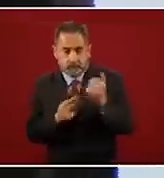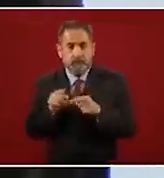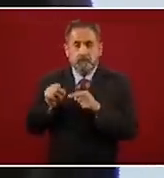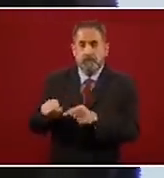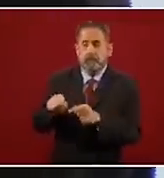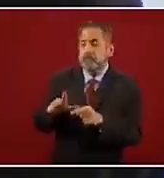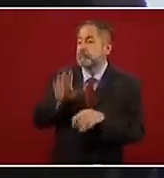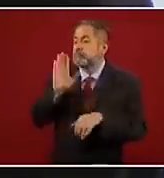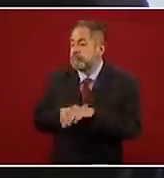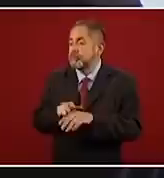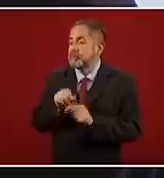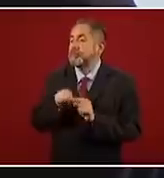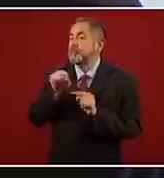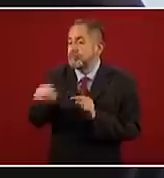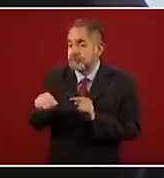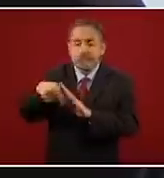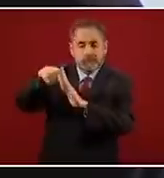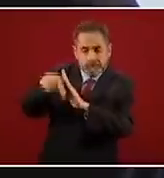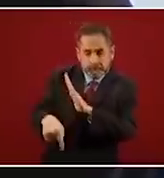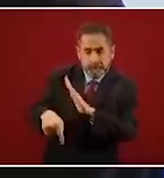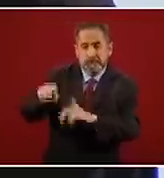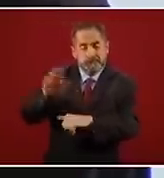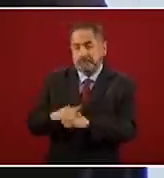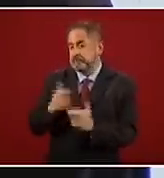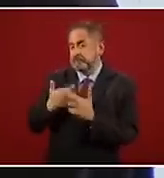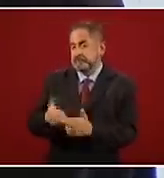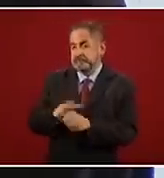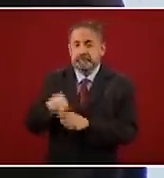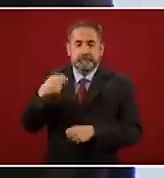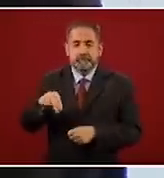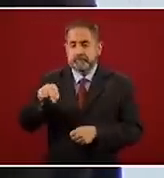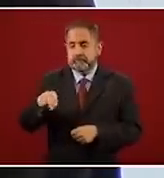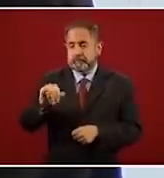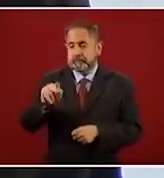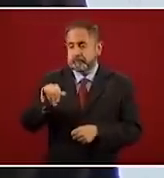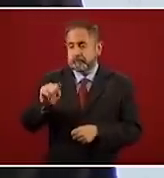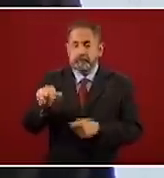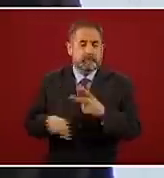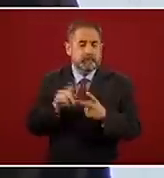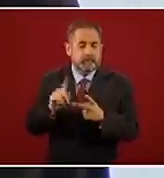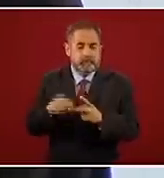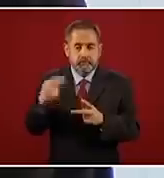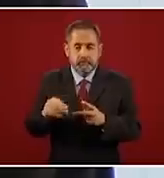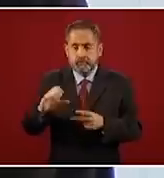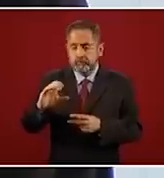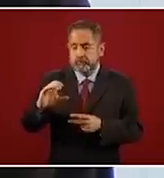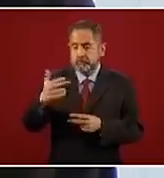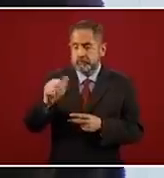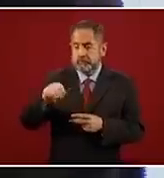dos yacimientos potenciales, uno que se denomina Niquita, otro que se denomina